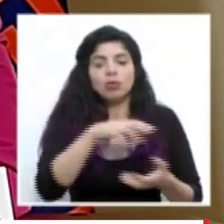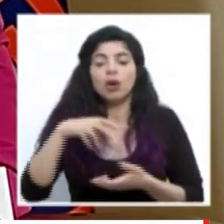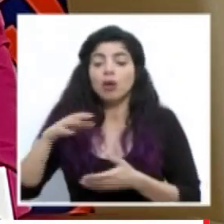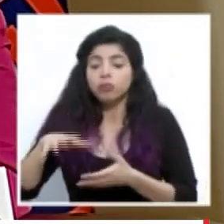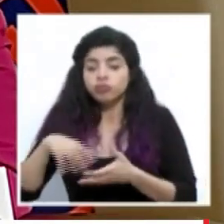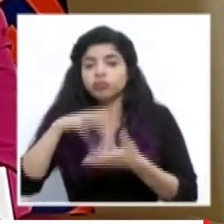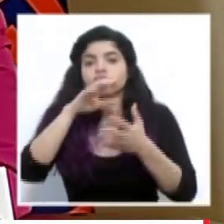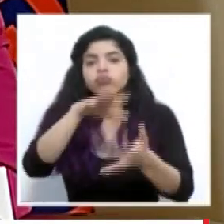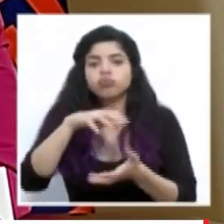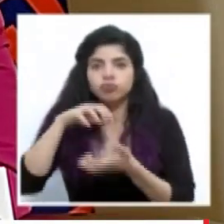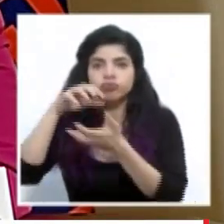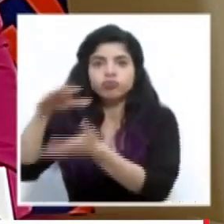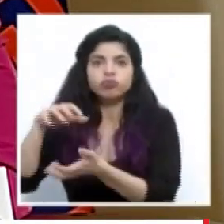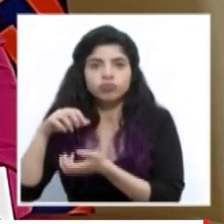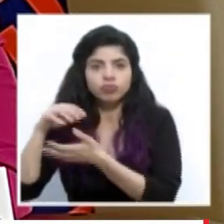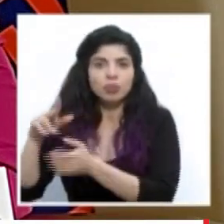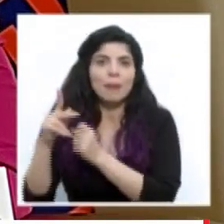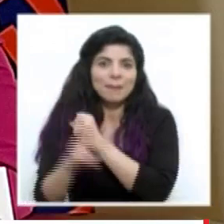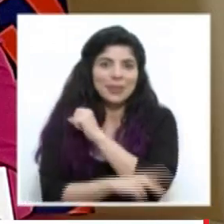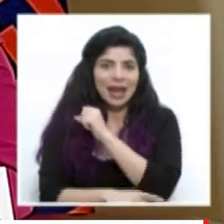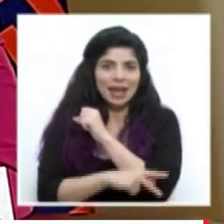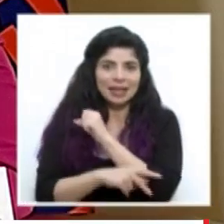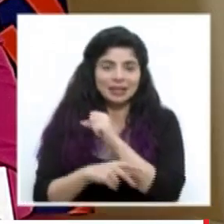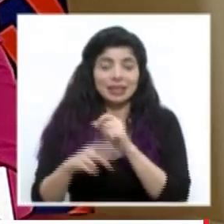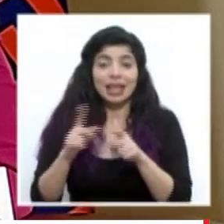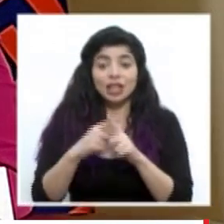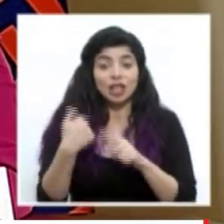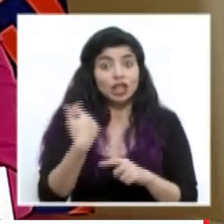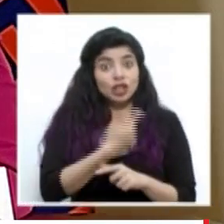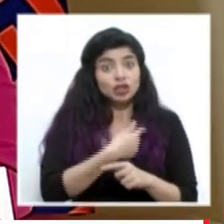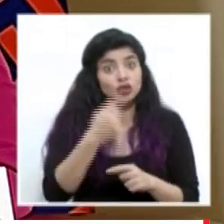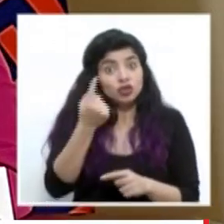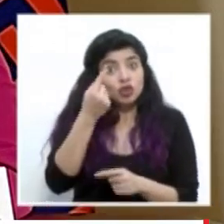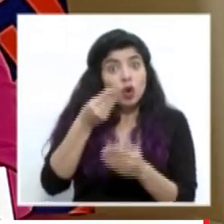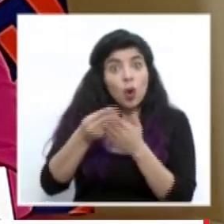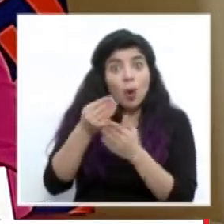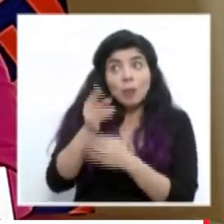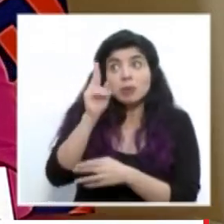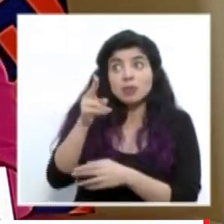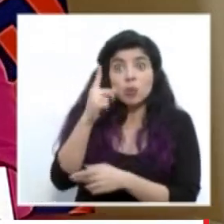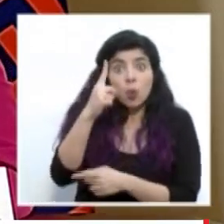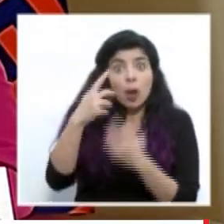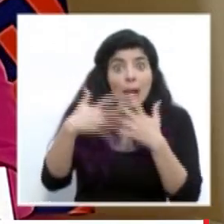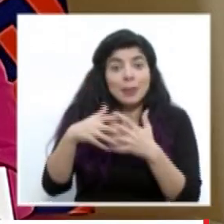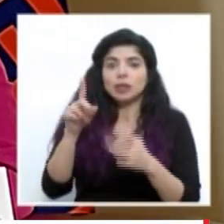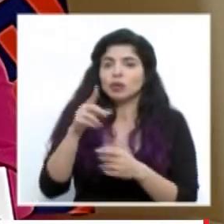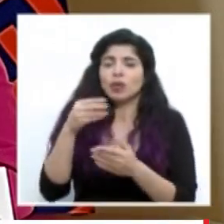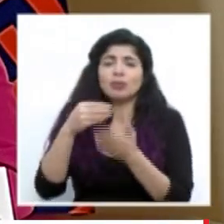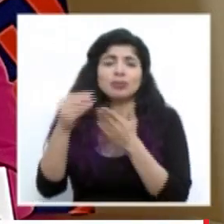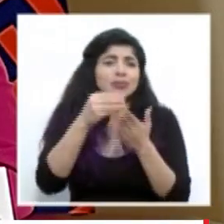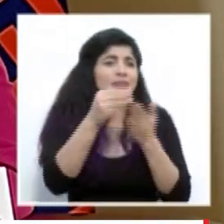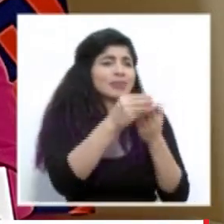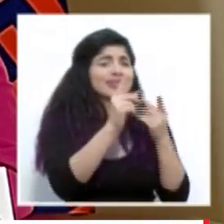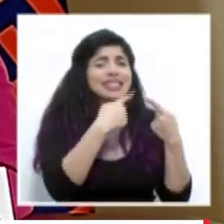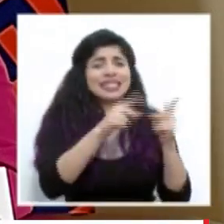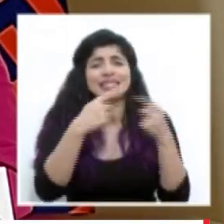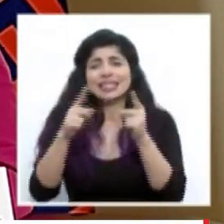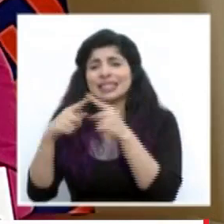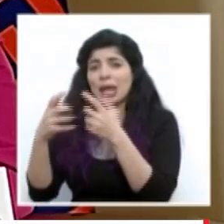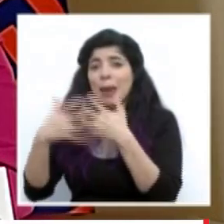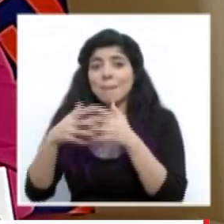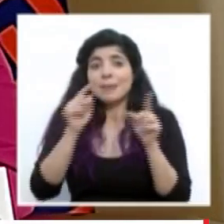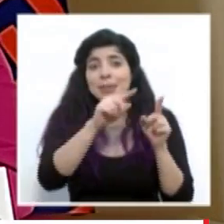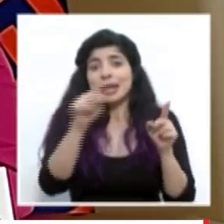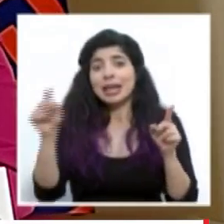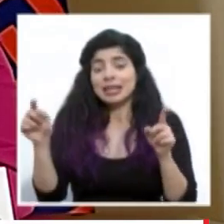reparten y la distribuyen en los países. Entonces, nosotros no solo compramos a una casa comercial, compramos todas las casas comerciales